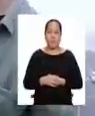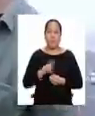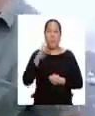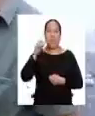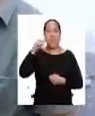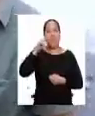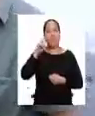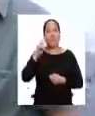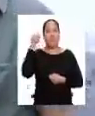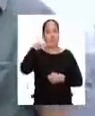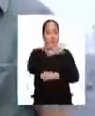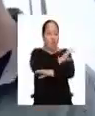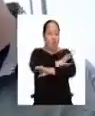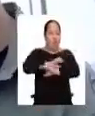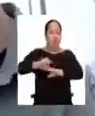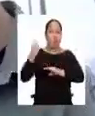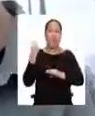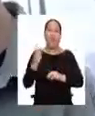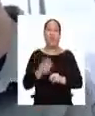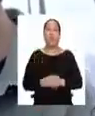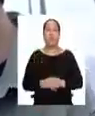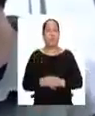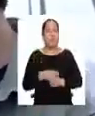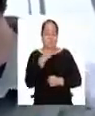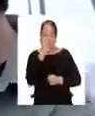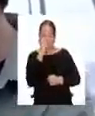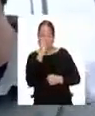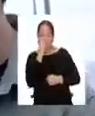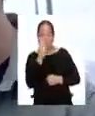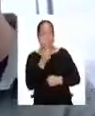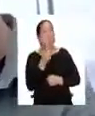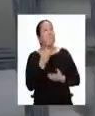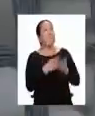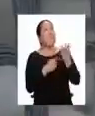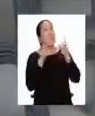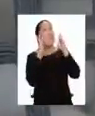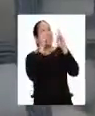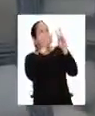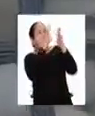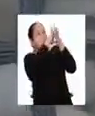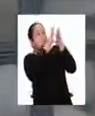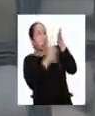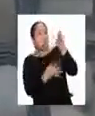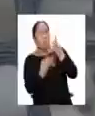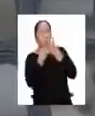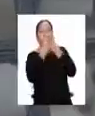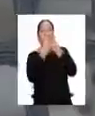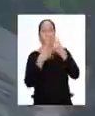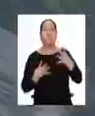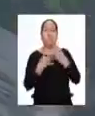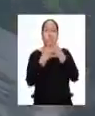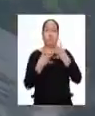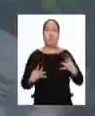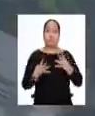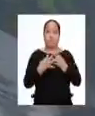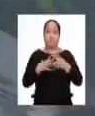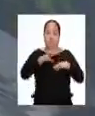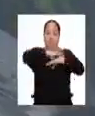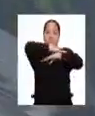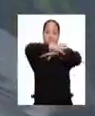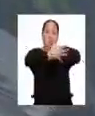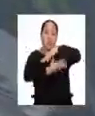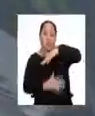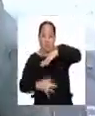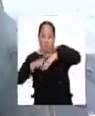Renzo, estamos en la Costa Verde. Me da mucha curiosidad saber qué es esto que vemos, que es como una especie de malla que cubre todo